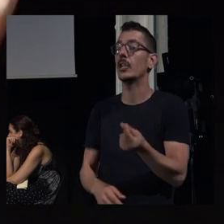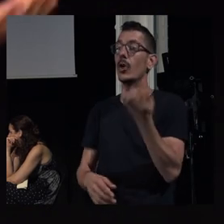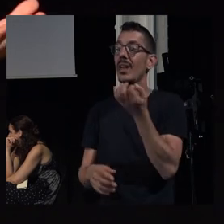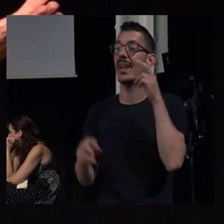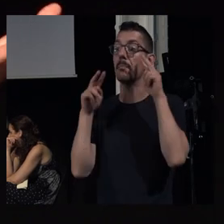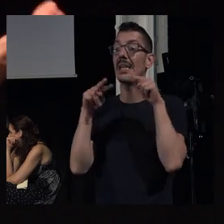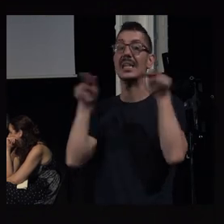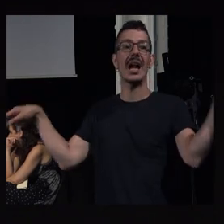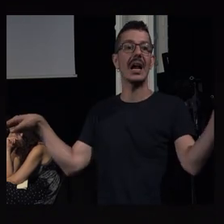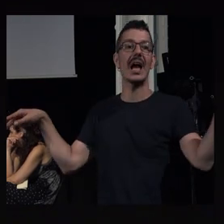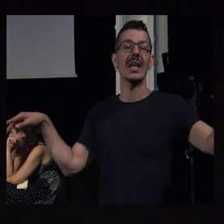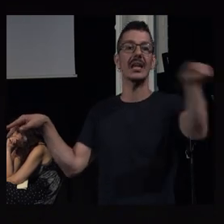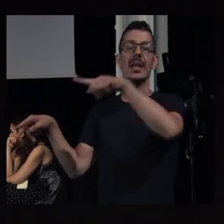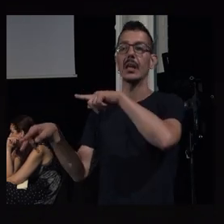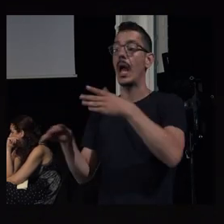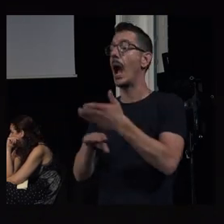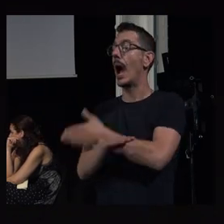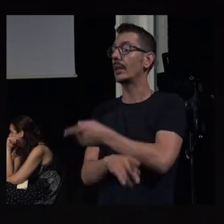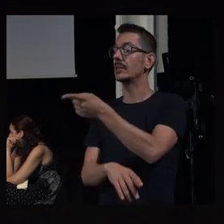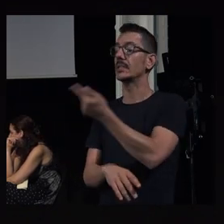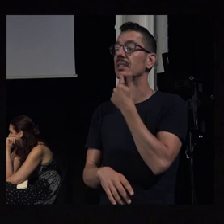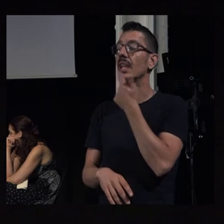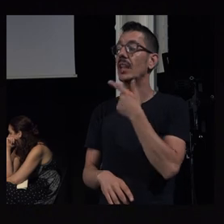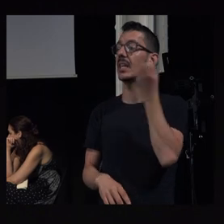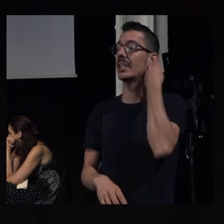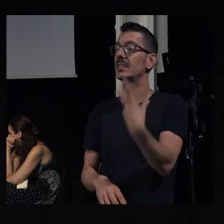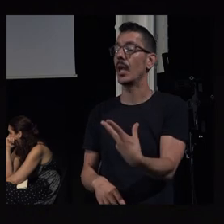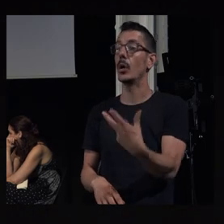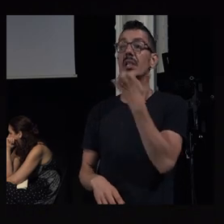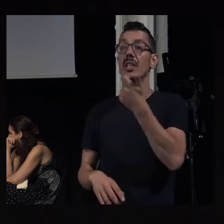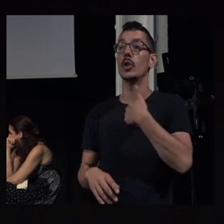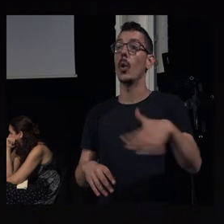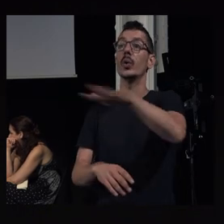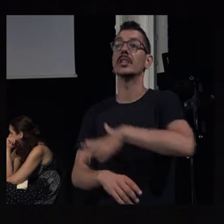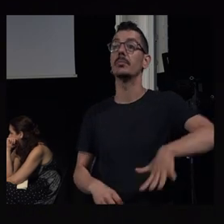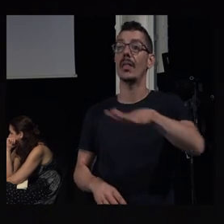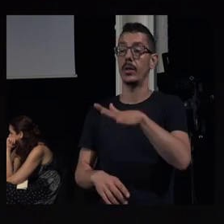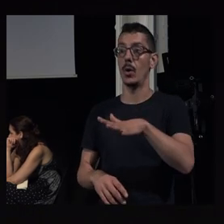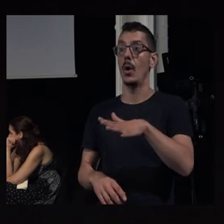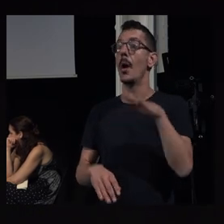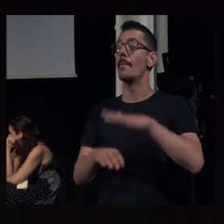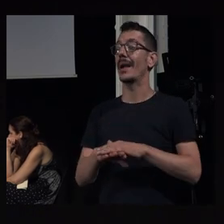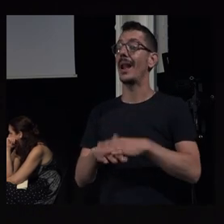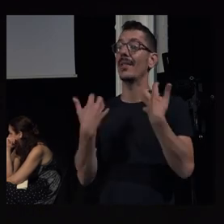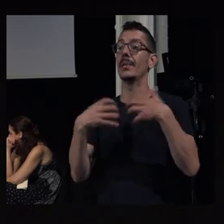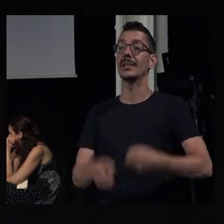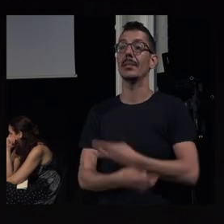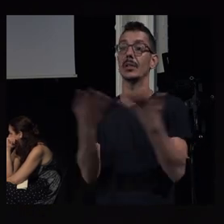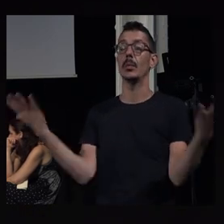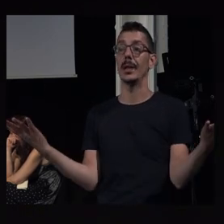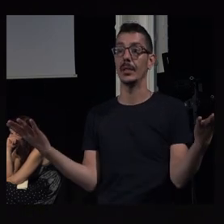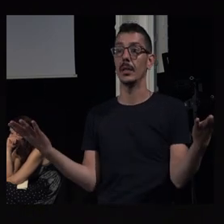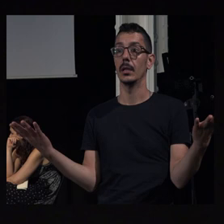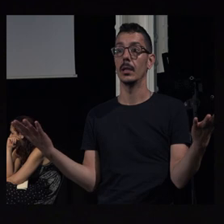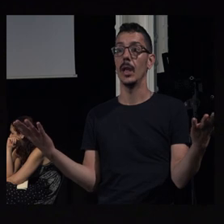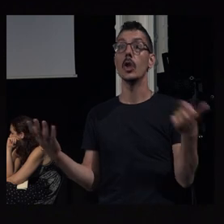si planteamos la accesibilidad, si yo voy a plantear un espacio desde la accesibilidad y la diversidad funcional, ese espacio va a posibilitar la entrada